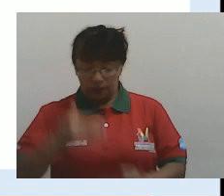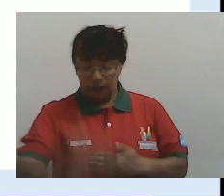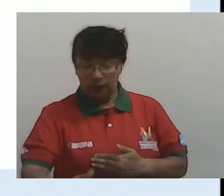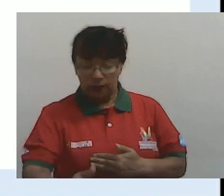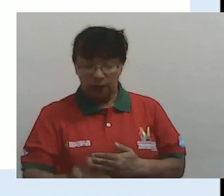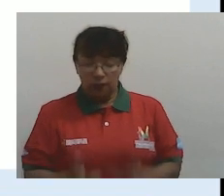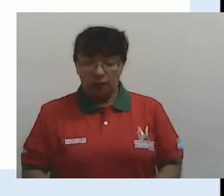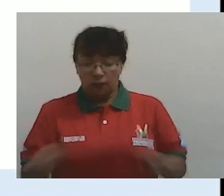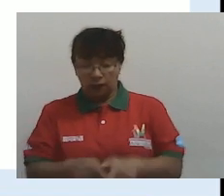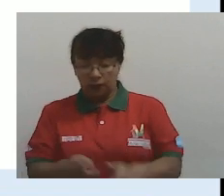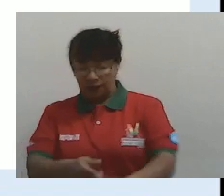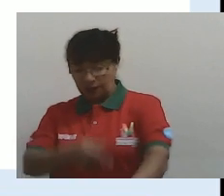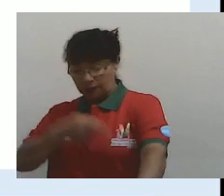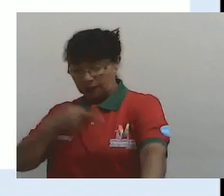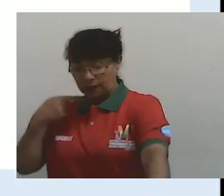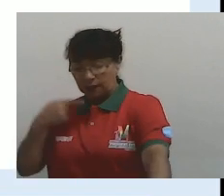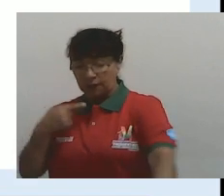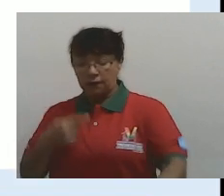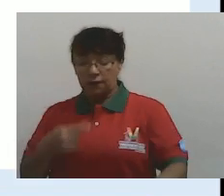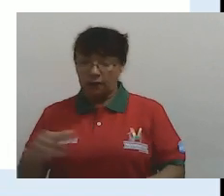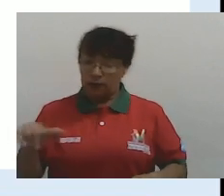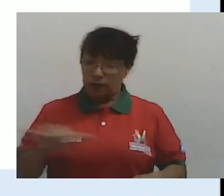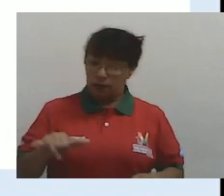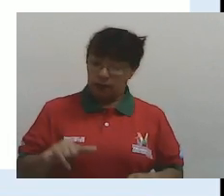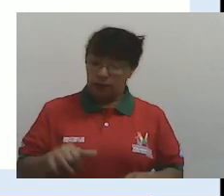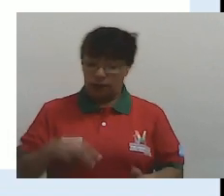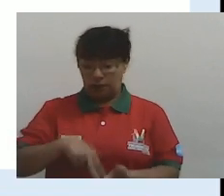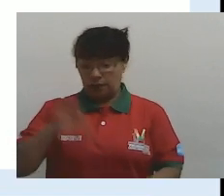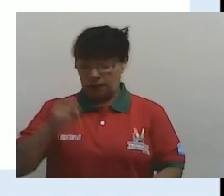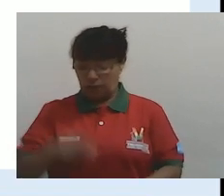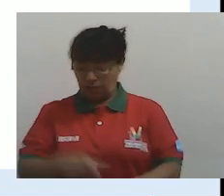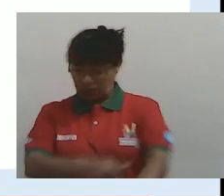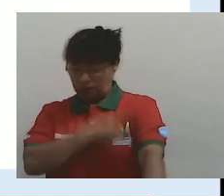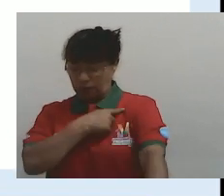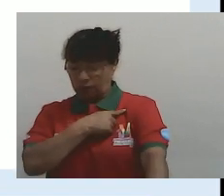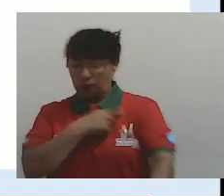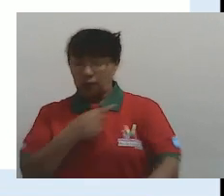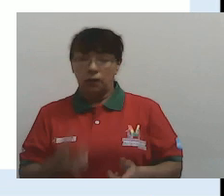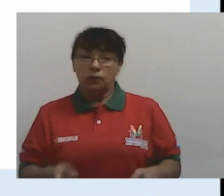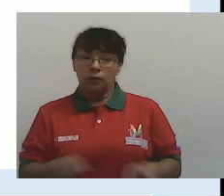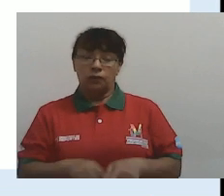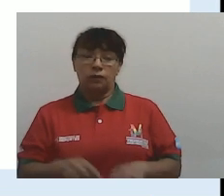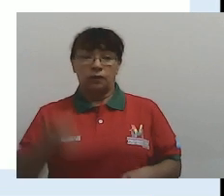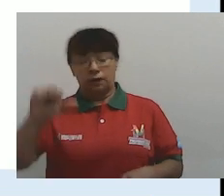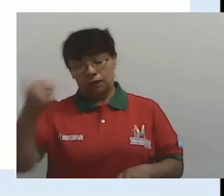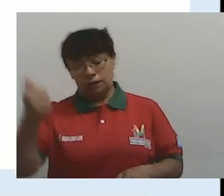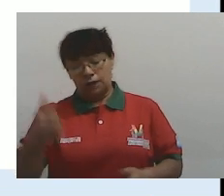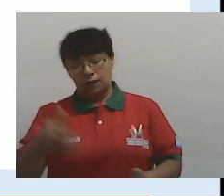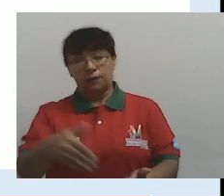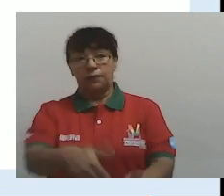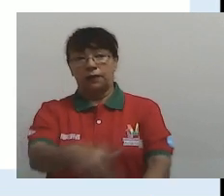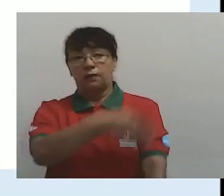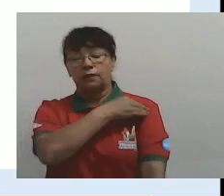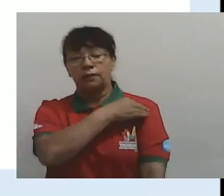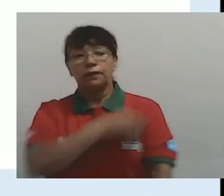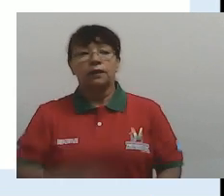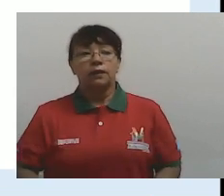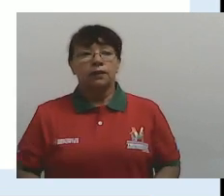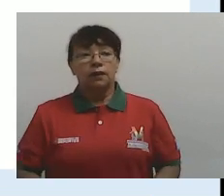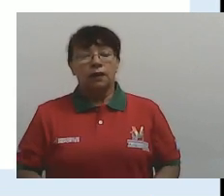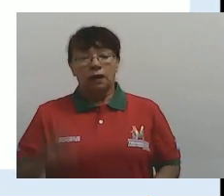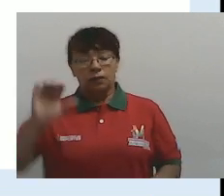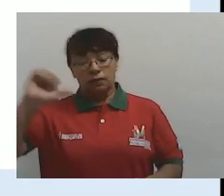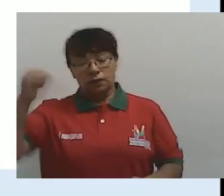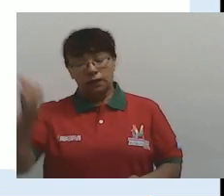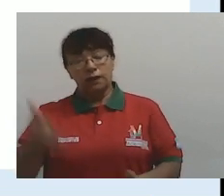tener? Igual que el salto largo, ¿cuánto era? 10 metros. A los 10 metros se va a